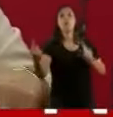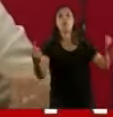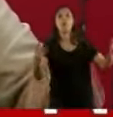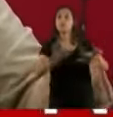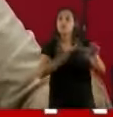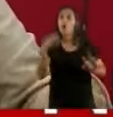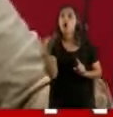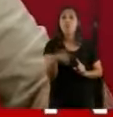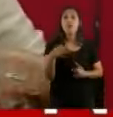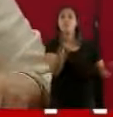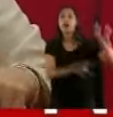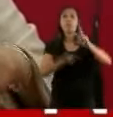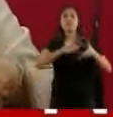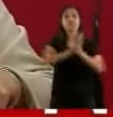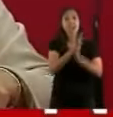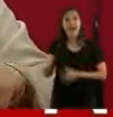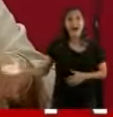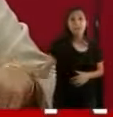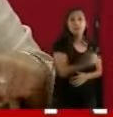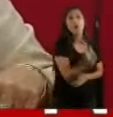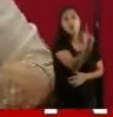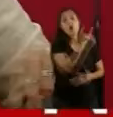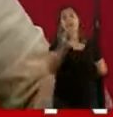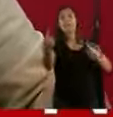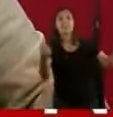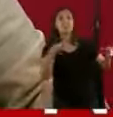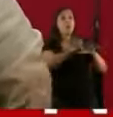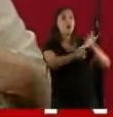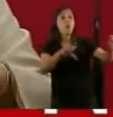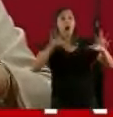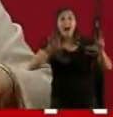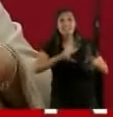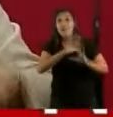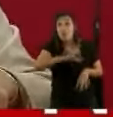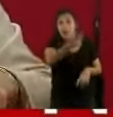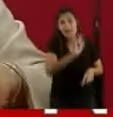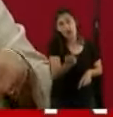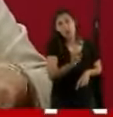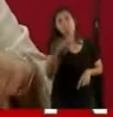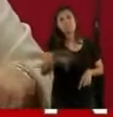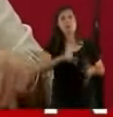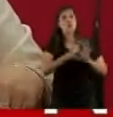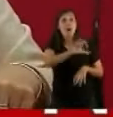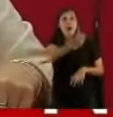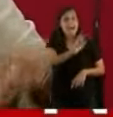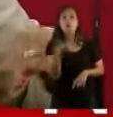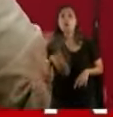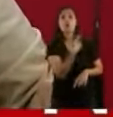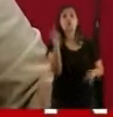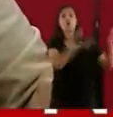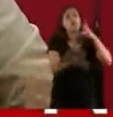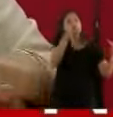no terminamos con el hormiguero, hormiga por hormiga, no ganamos nunca. Esto no es un problema de ganar, es un problema de hacerles la